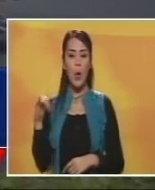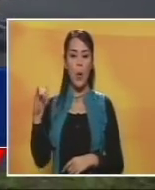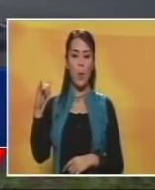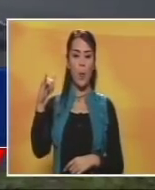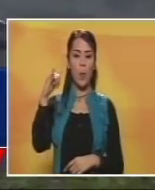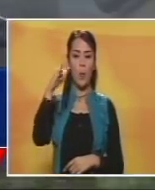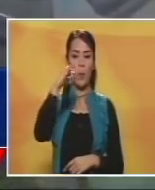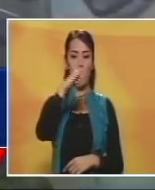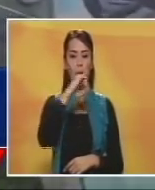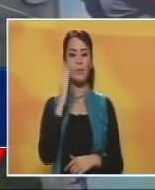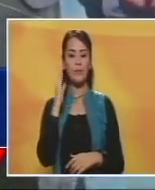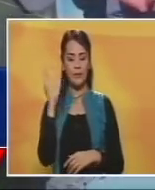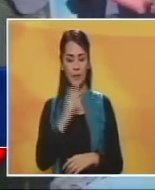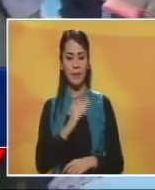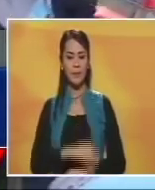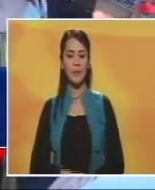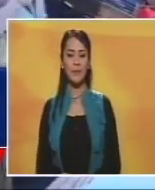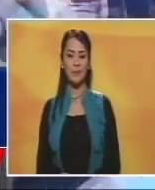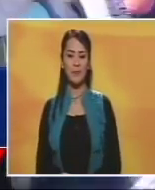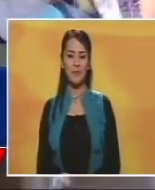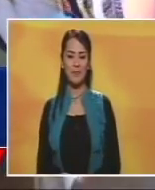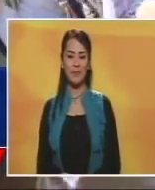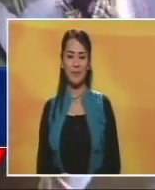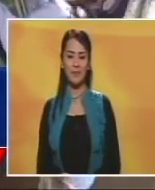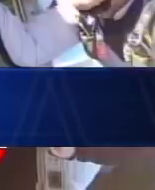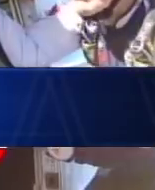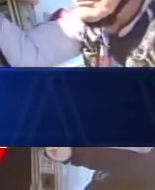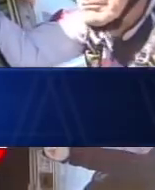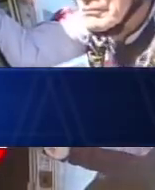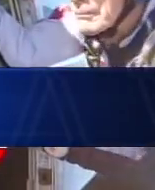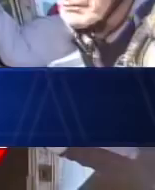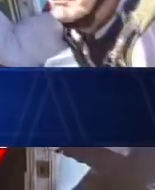Los detalles se los contamos en breve. Ya volvemos.